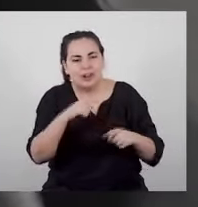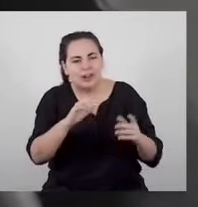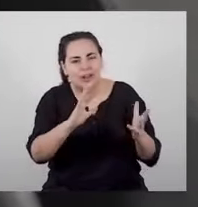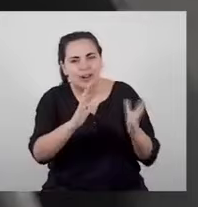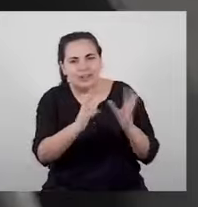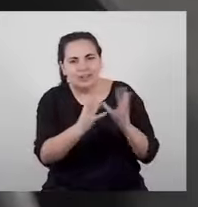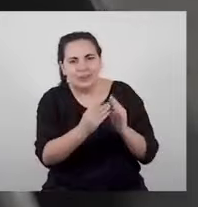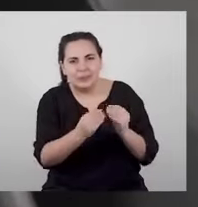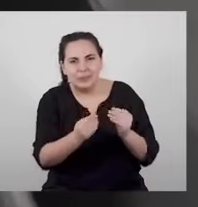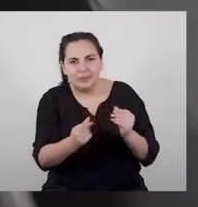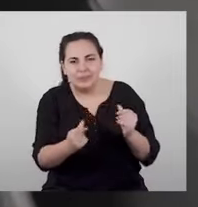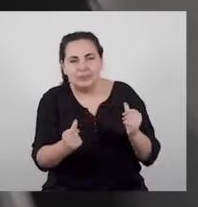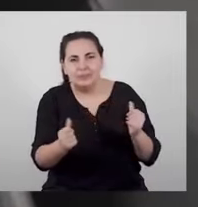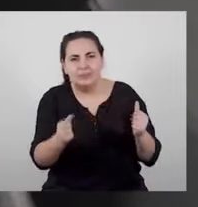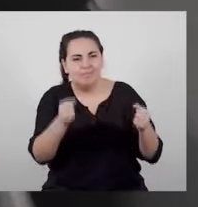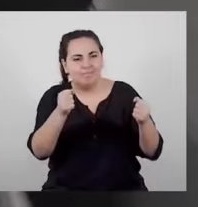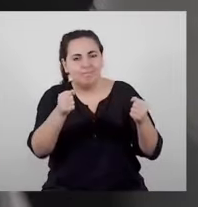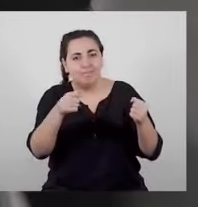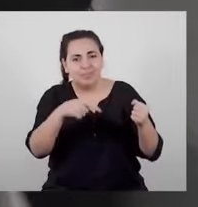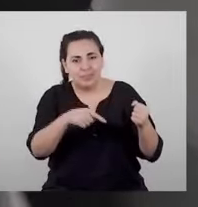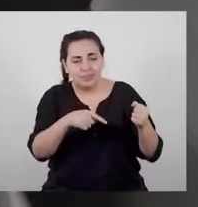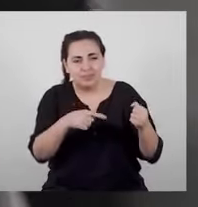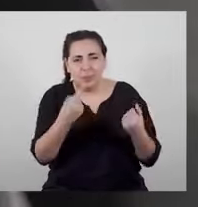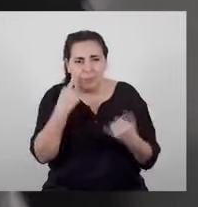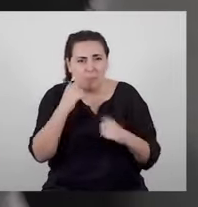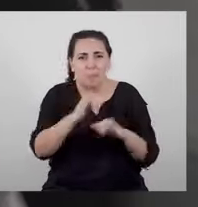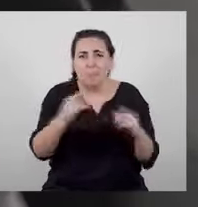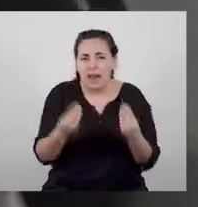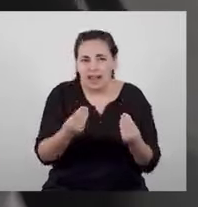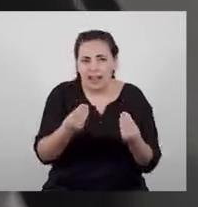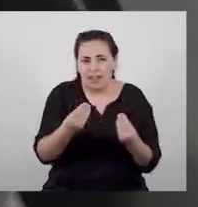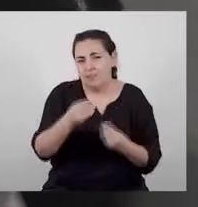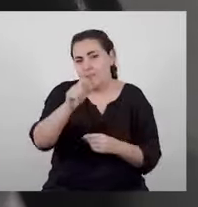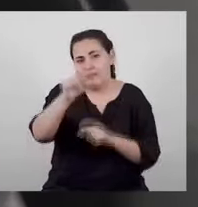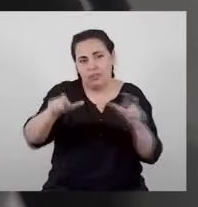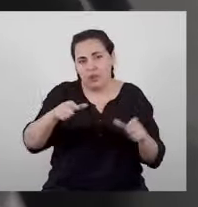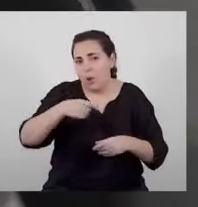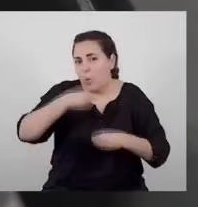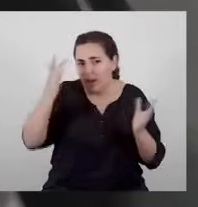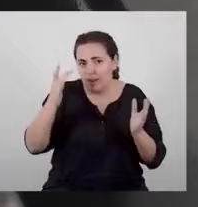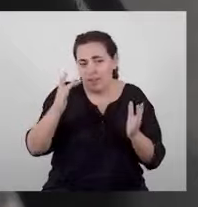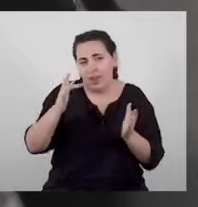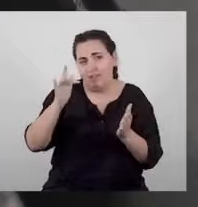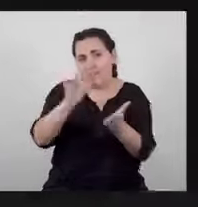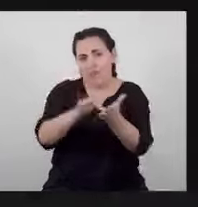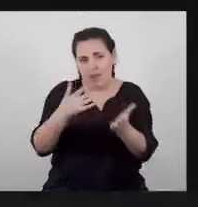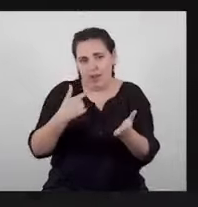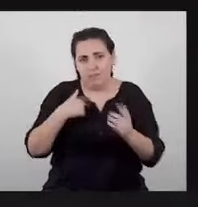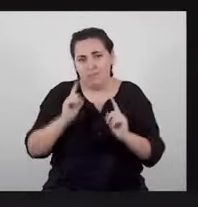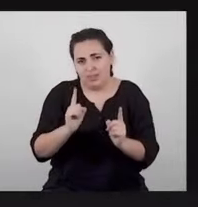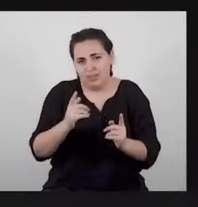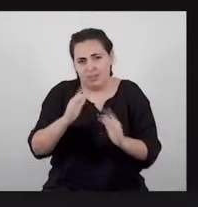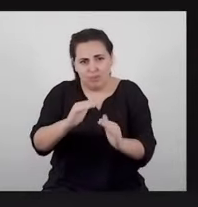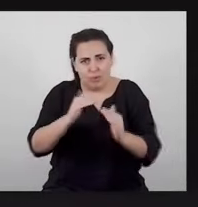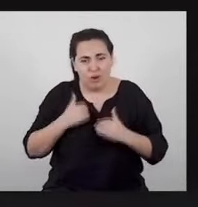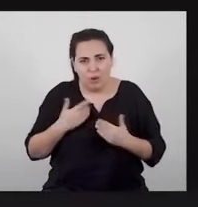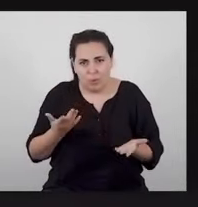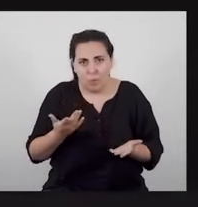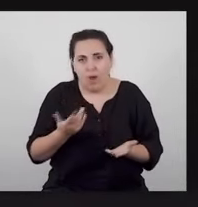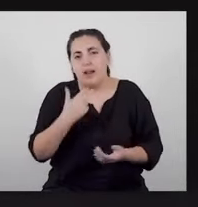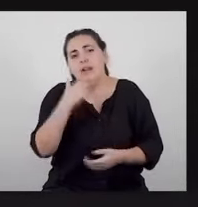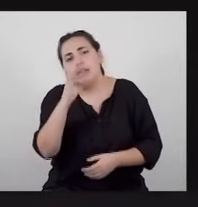puede estar con la imagen de su hijo de su marido de su hermano así en una pancarta entonces lo que he estado tratando